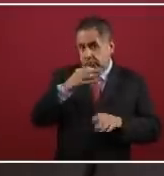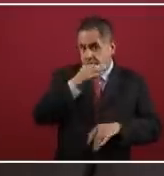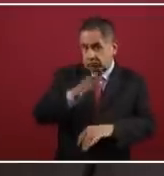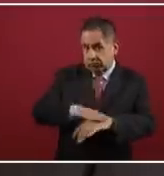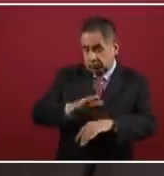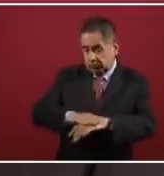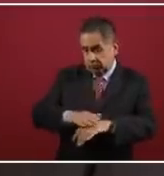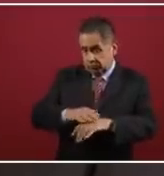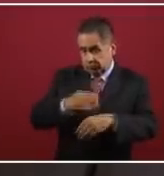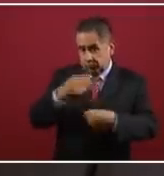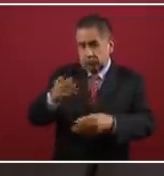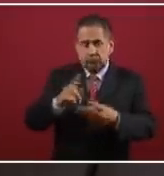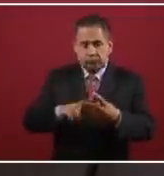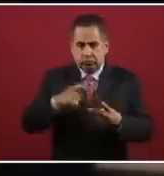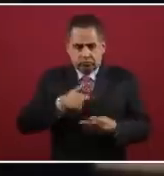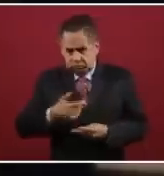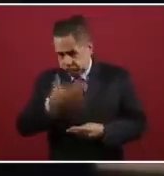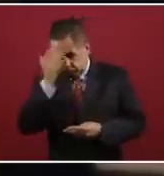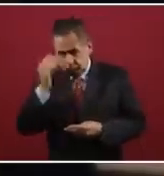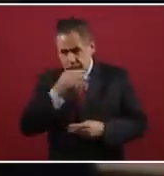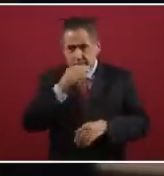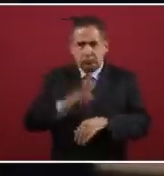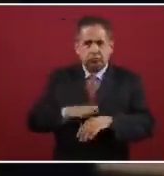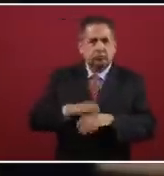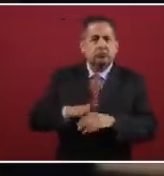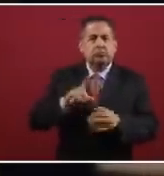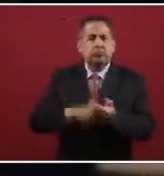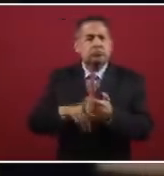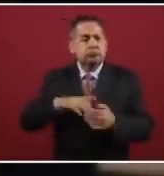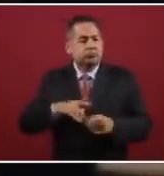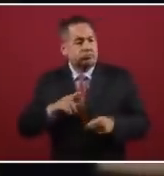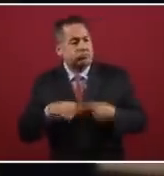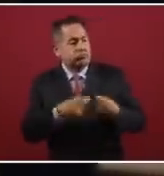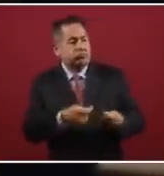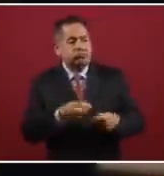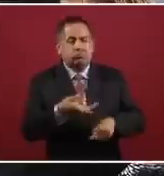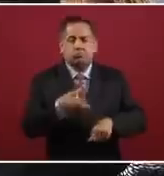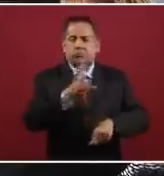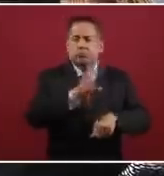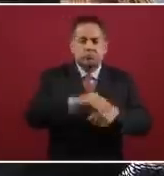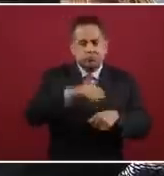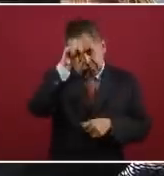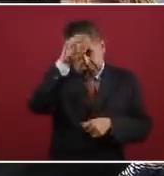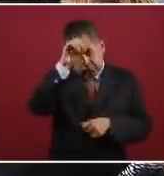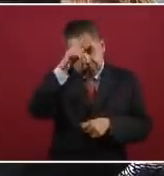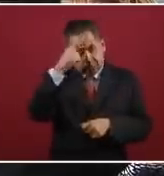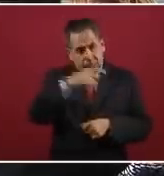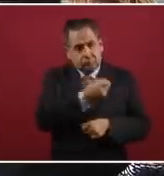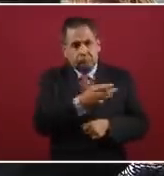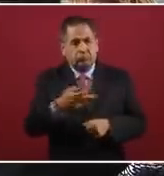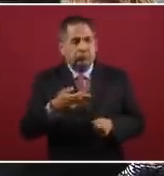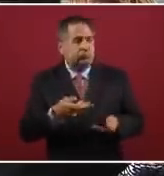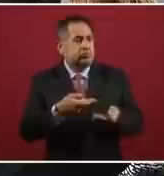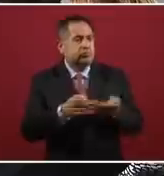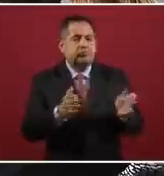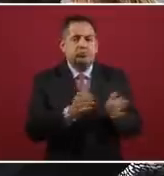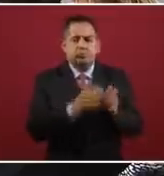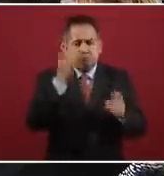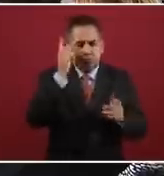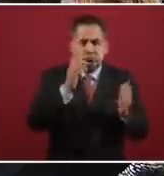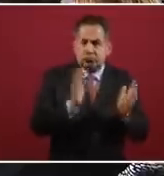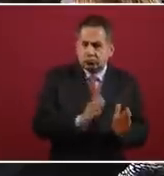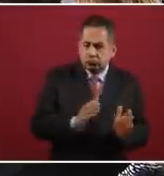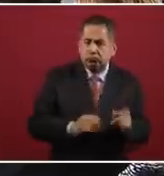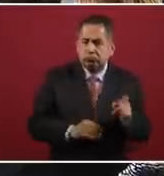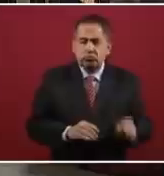que yo no sabía, la verdad, que había concesiones mineras para pequeños ejidatarios. Entonces, ellos